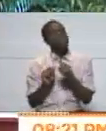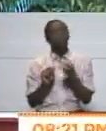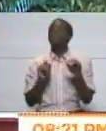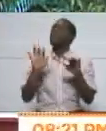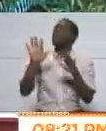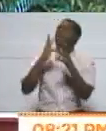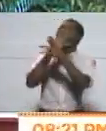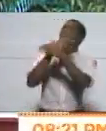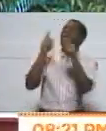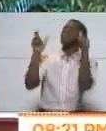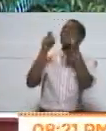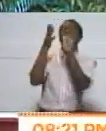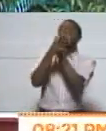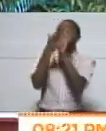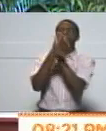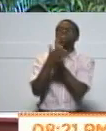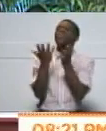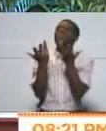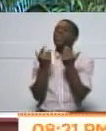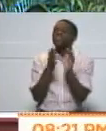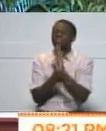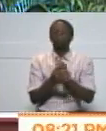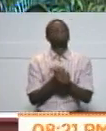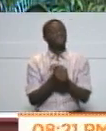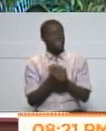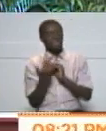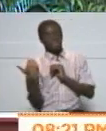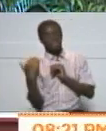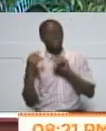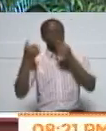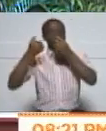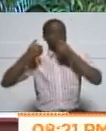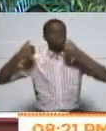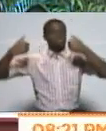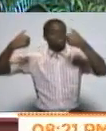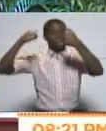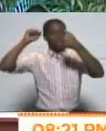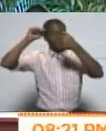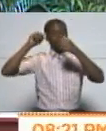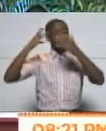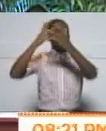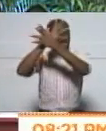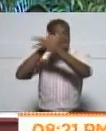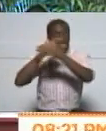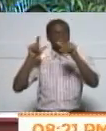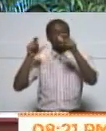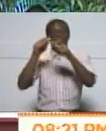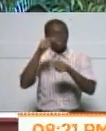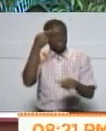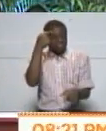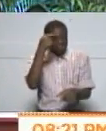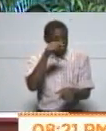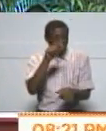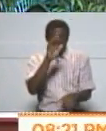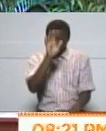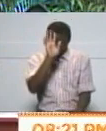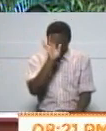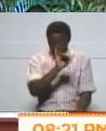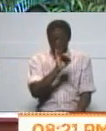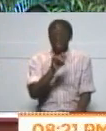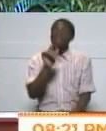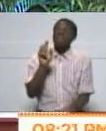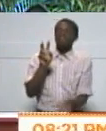por favor. Culminó la reunión de cancilleres de la OEA que, como tú bien sabes, provocó que Venezuela